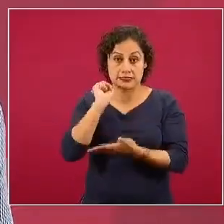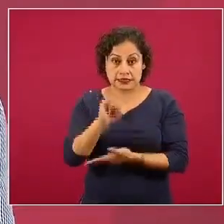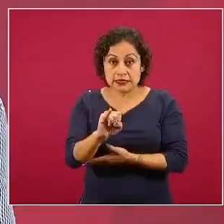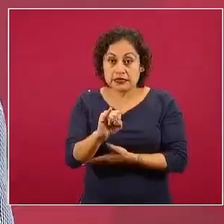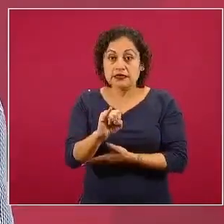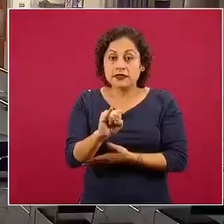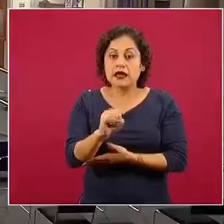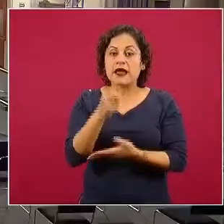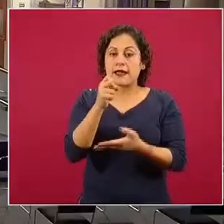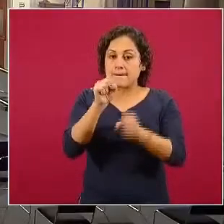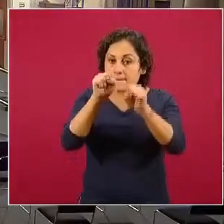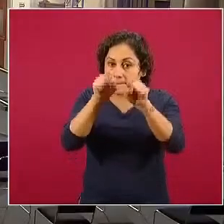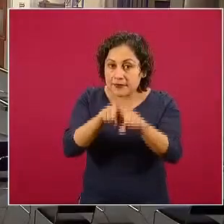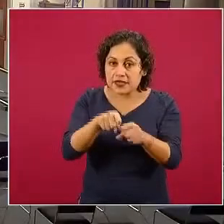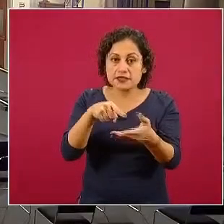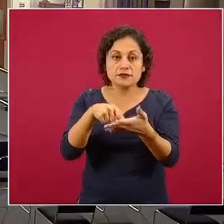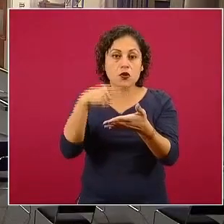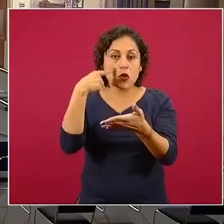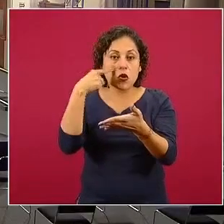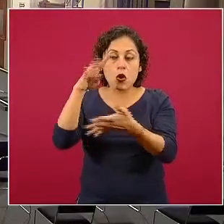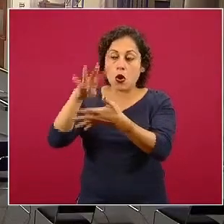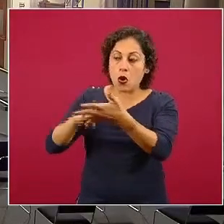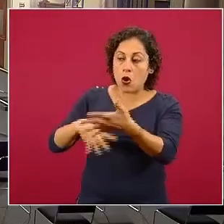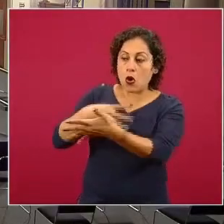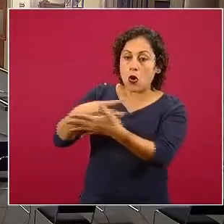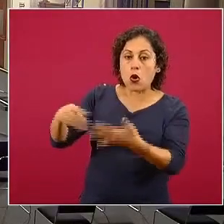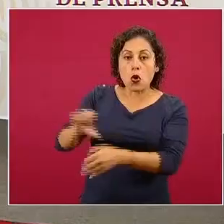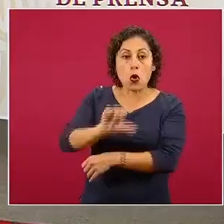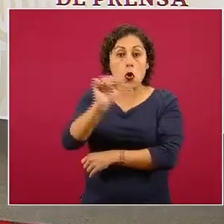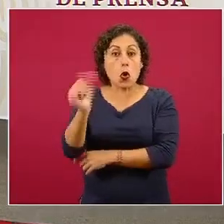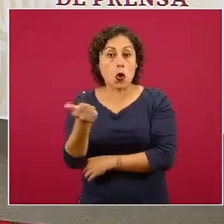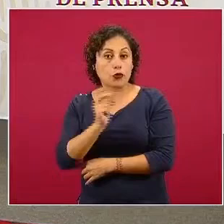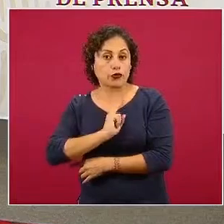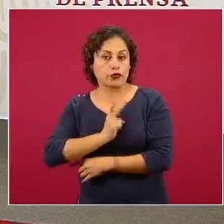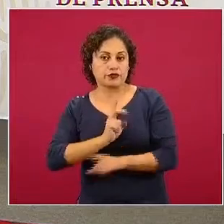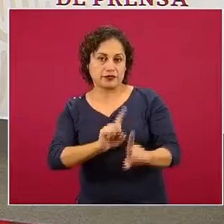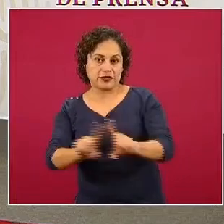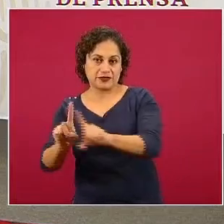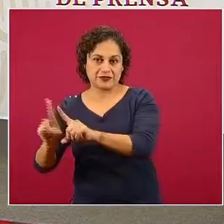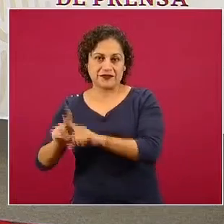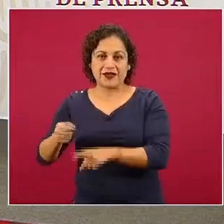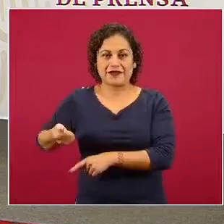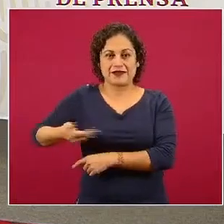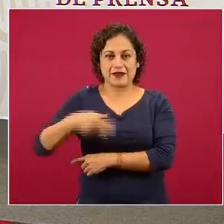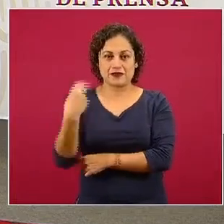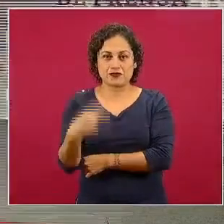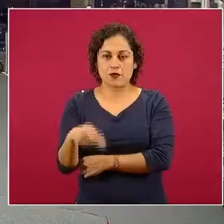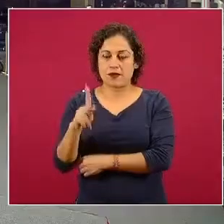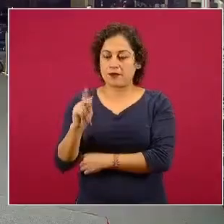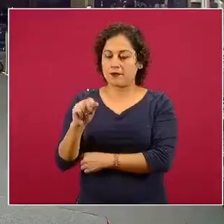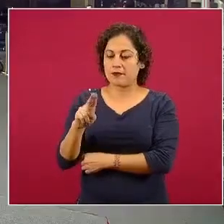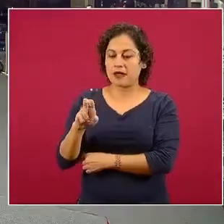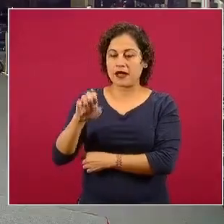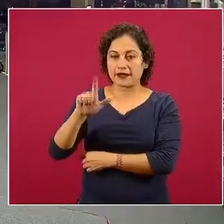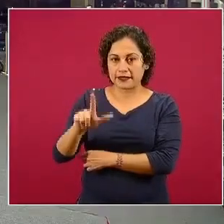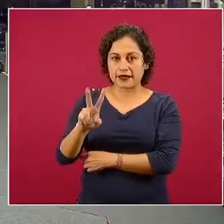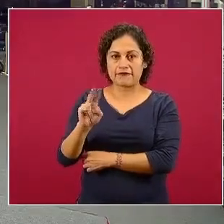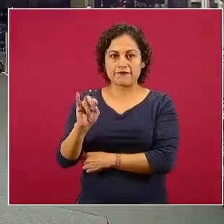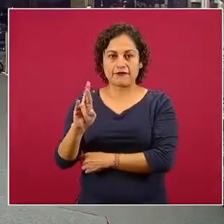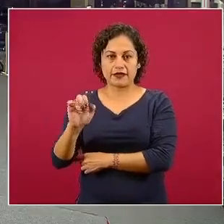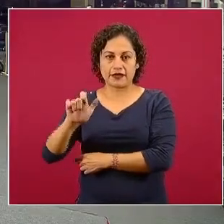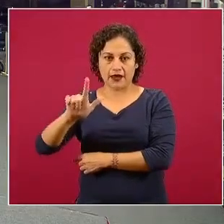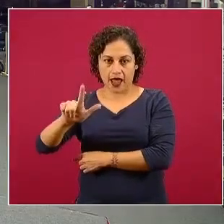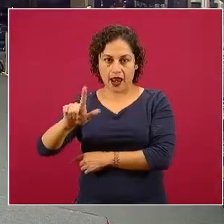utilizado para buscar toda una serie de virus respiratorios, es lo que le denominamos panel viral ampliado, que no se podría